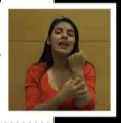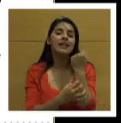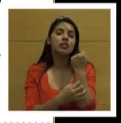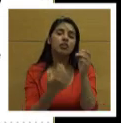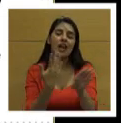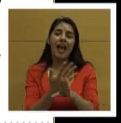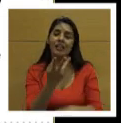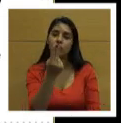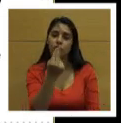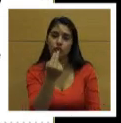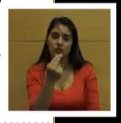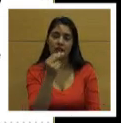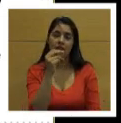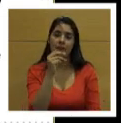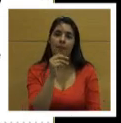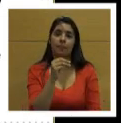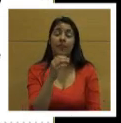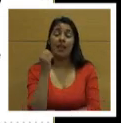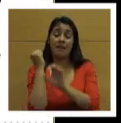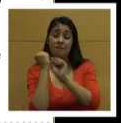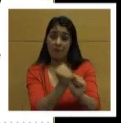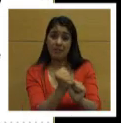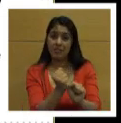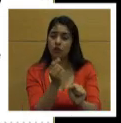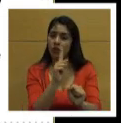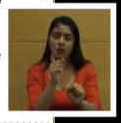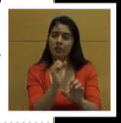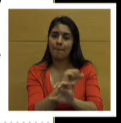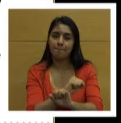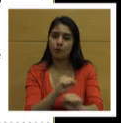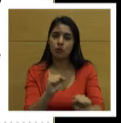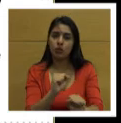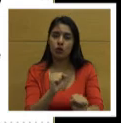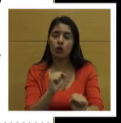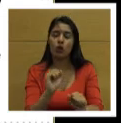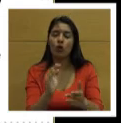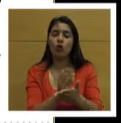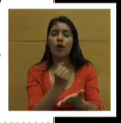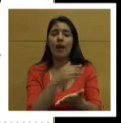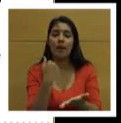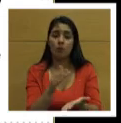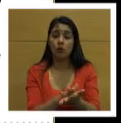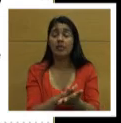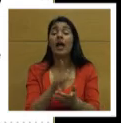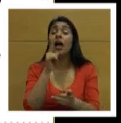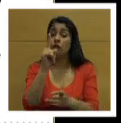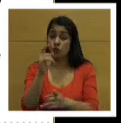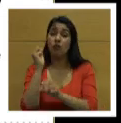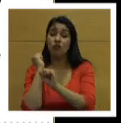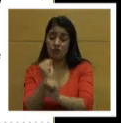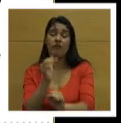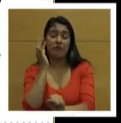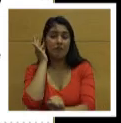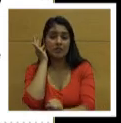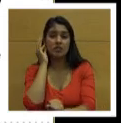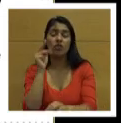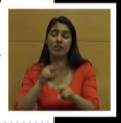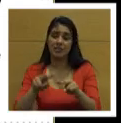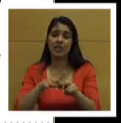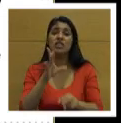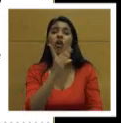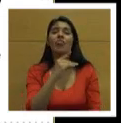12 femicidios frustrados que han ocurrido y un femicidio consumado, lamentablemente, que ocurrió en Talcahue. El año pasado la cifra